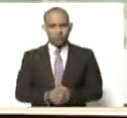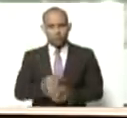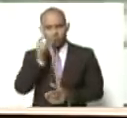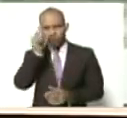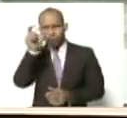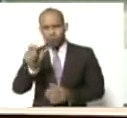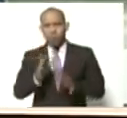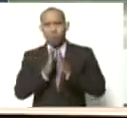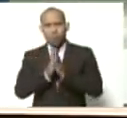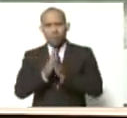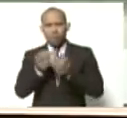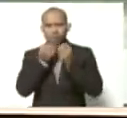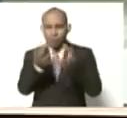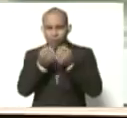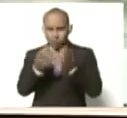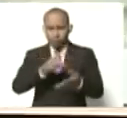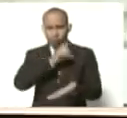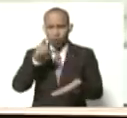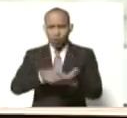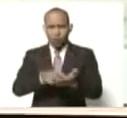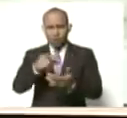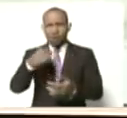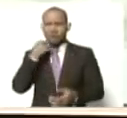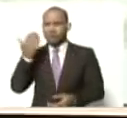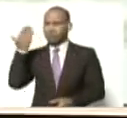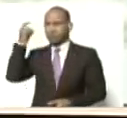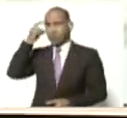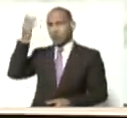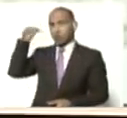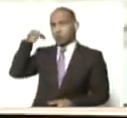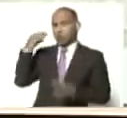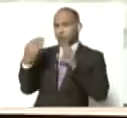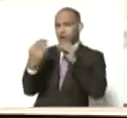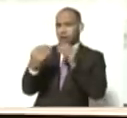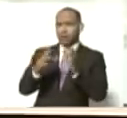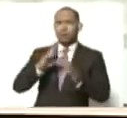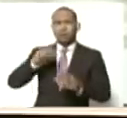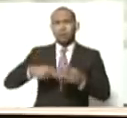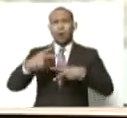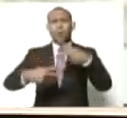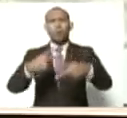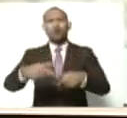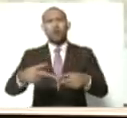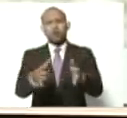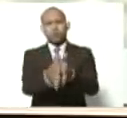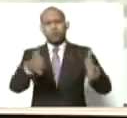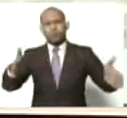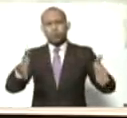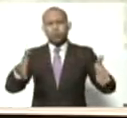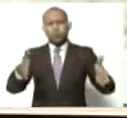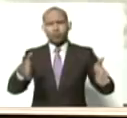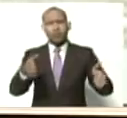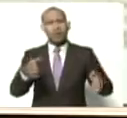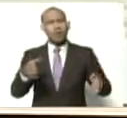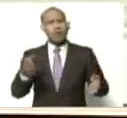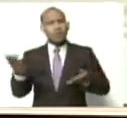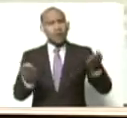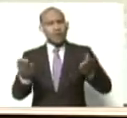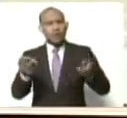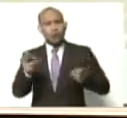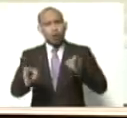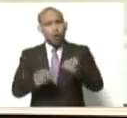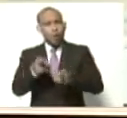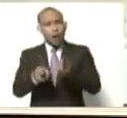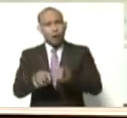poco a nuestro pueblo las cosas que hablamos en estos días sobre todos los procesos de expansión del servicio del metro de la mano